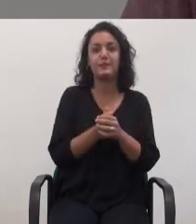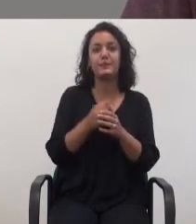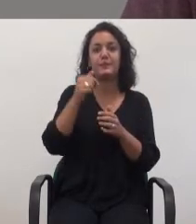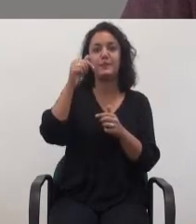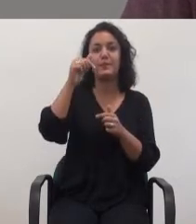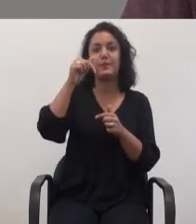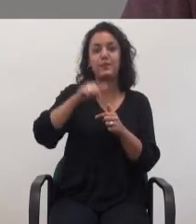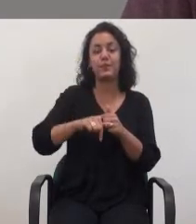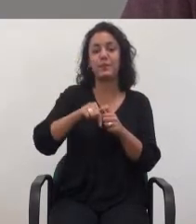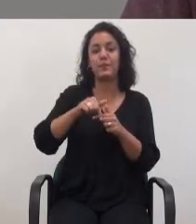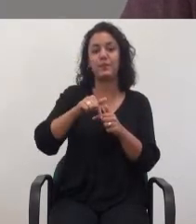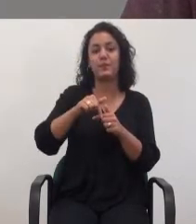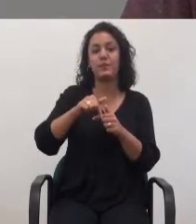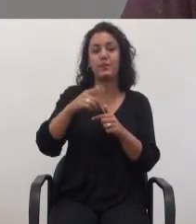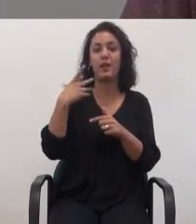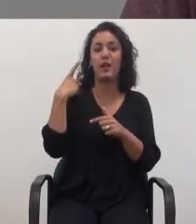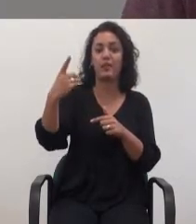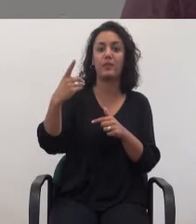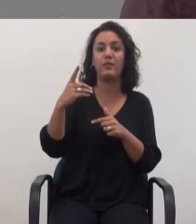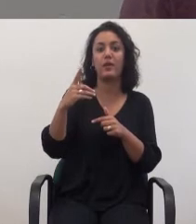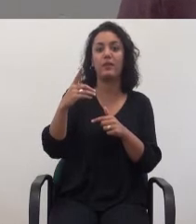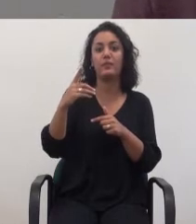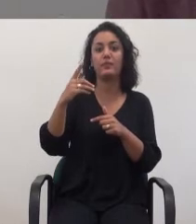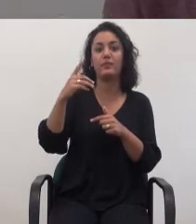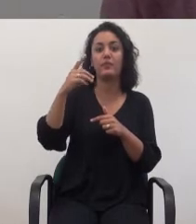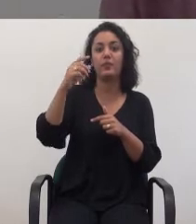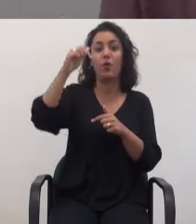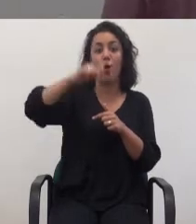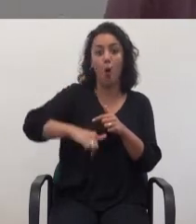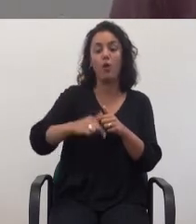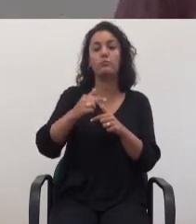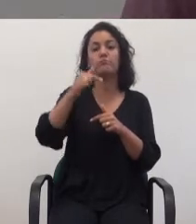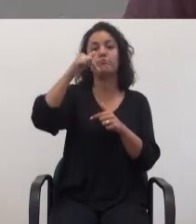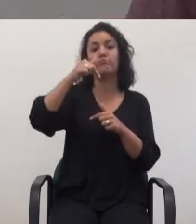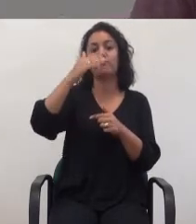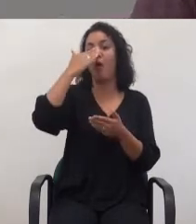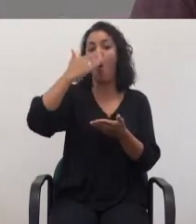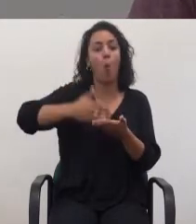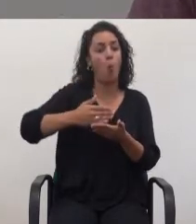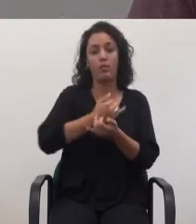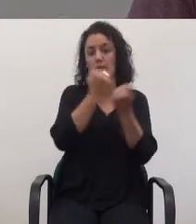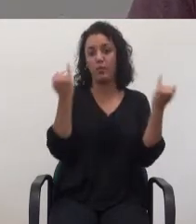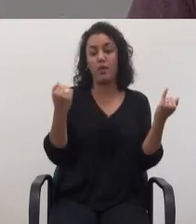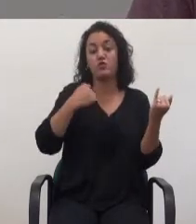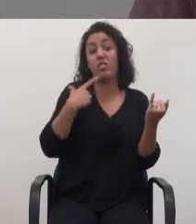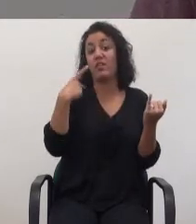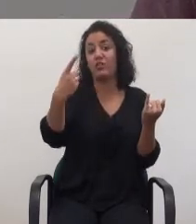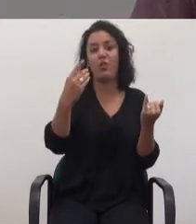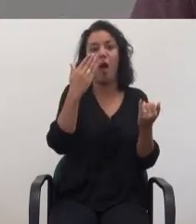directiva justamente fue la última directiva que presidí y es el último día de trabajo como directora. Ya